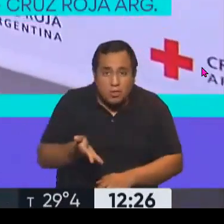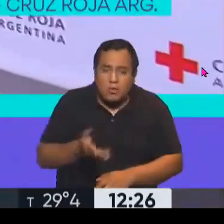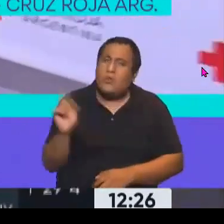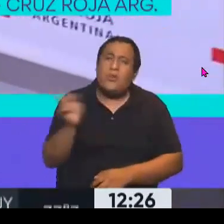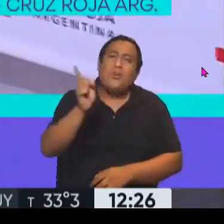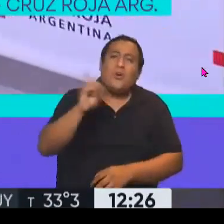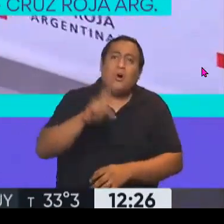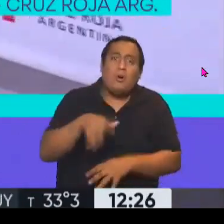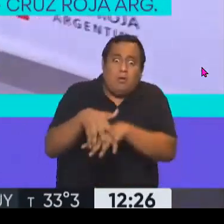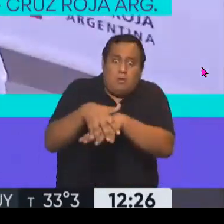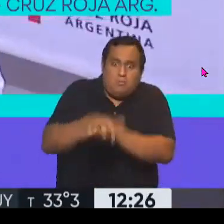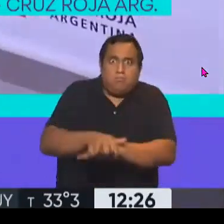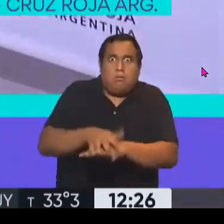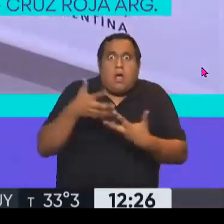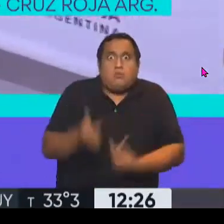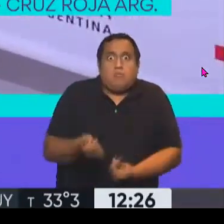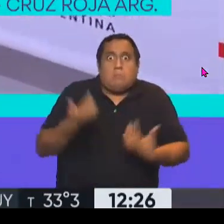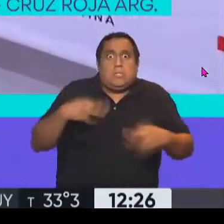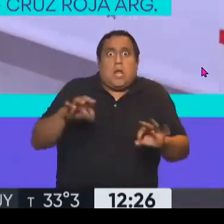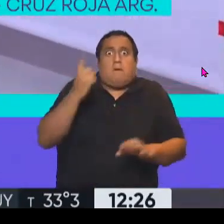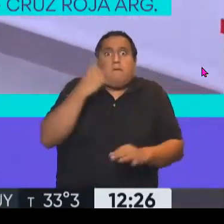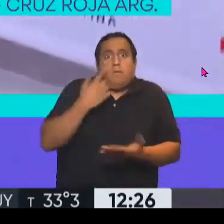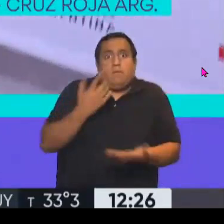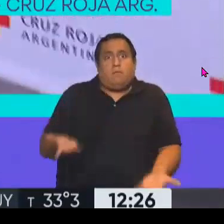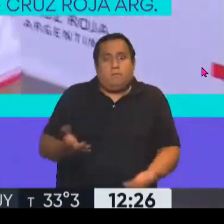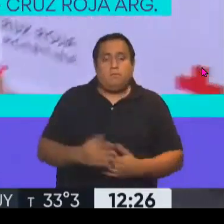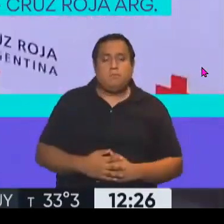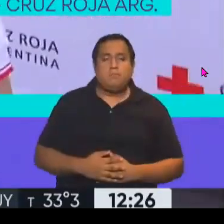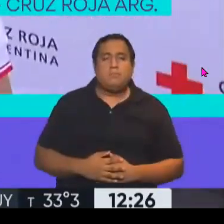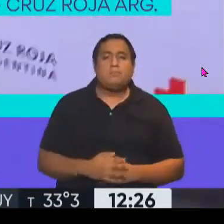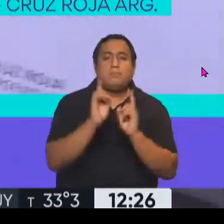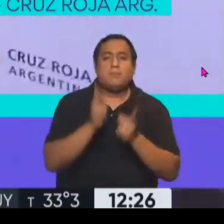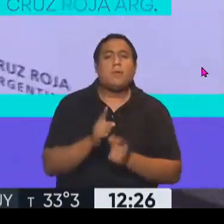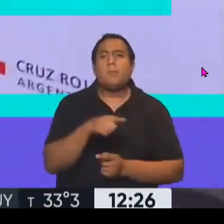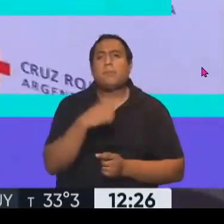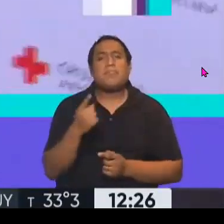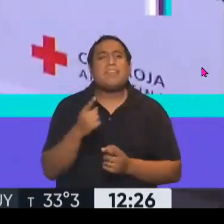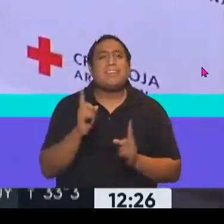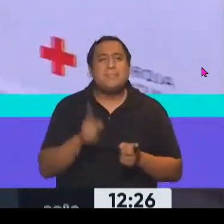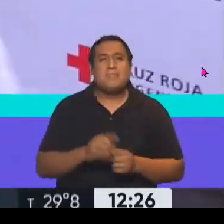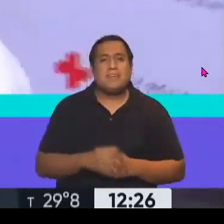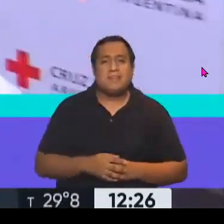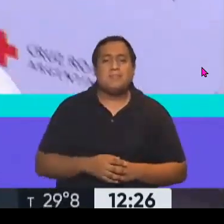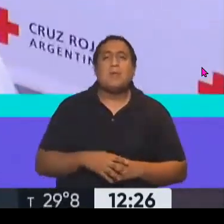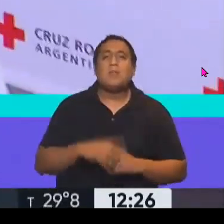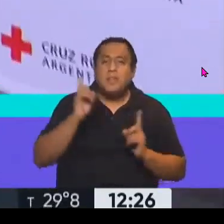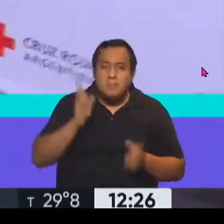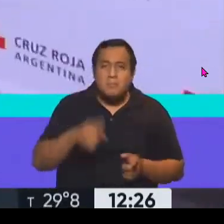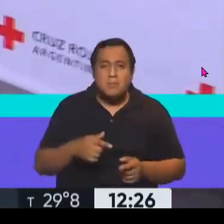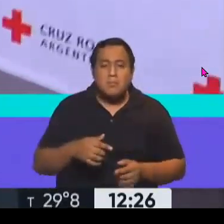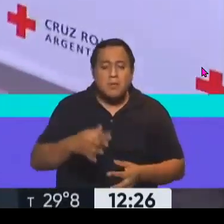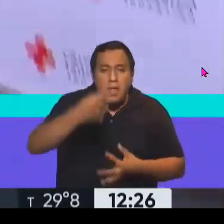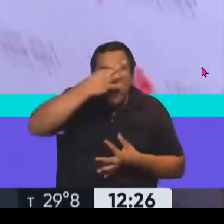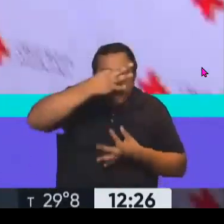estamos dando una chance más de sobrevida. Última pregunta, ¿qué pasa con la histórica respiración